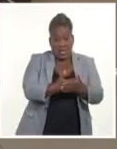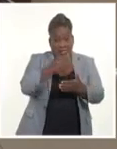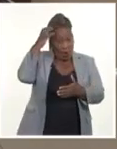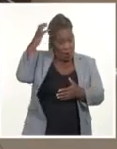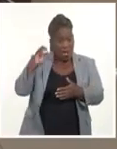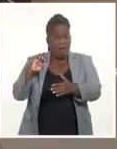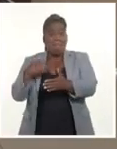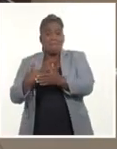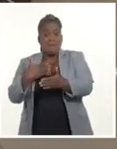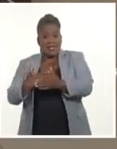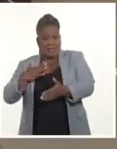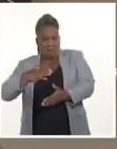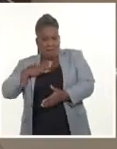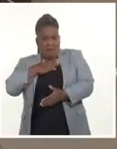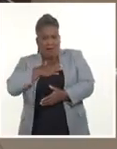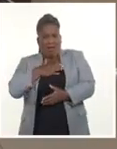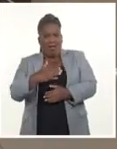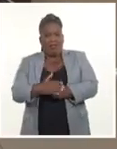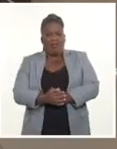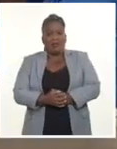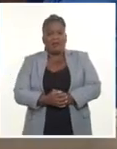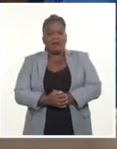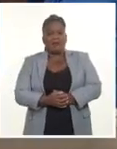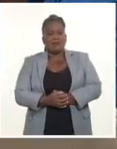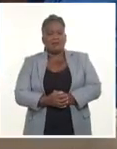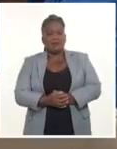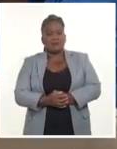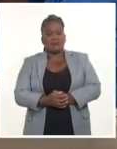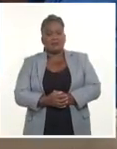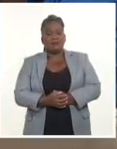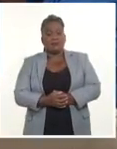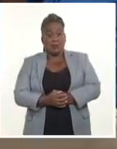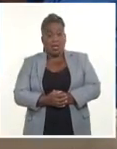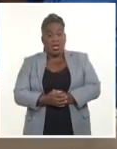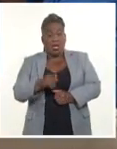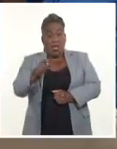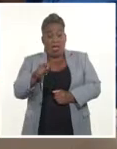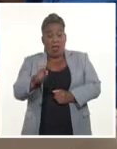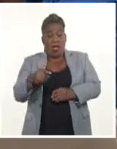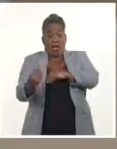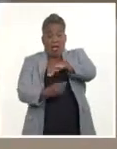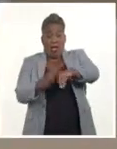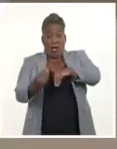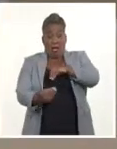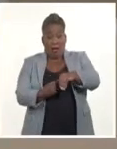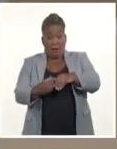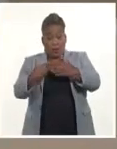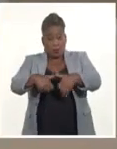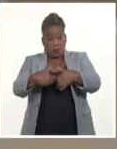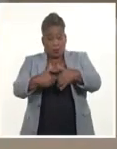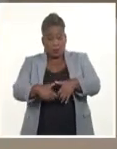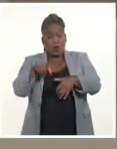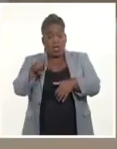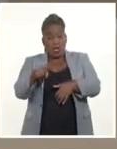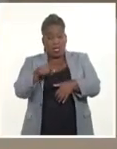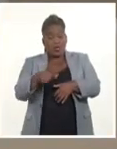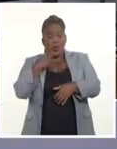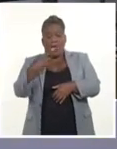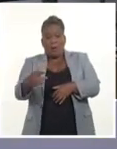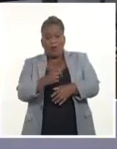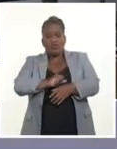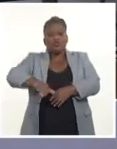industria, independientemente que sea estatal o no estatal. Esta cuarta revolución industrial tributa a toda la sociedad con